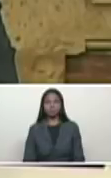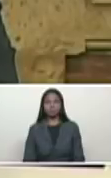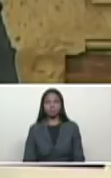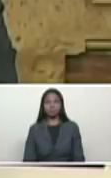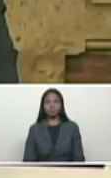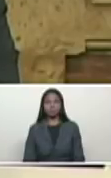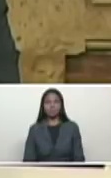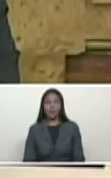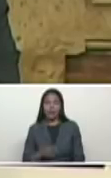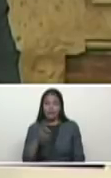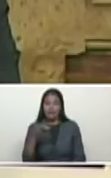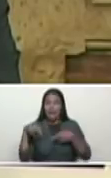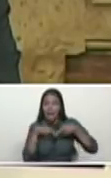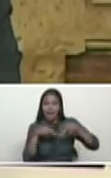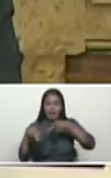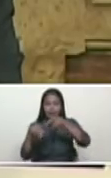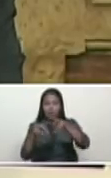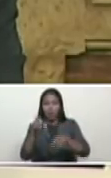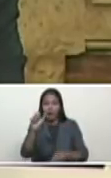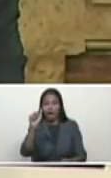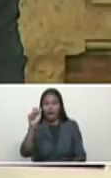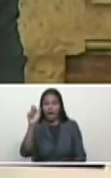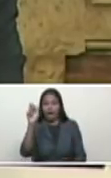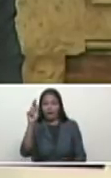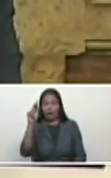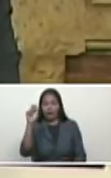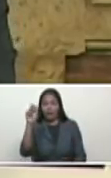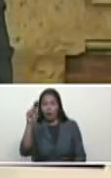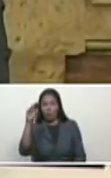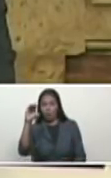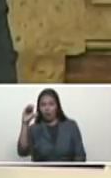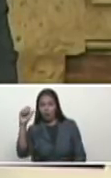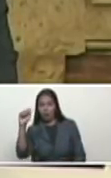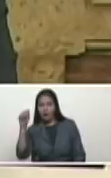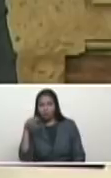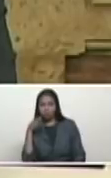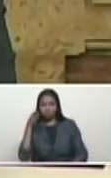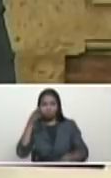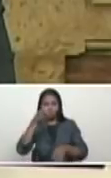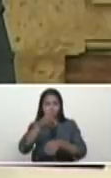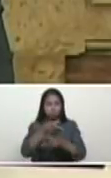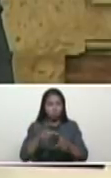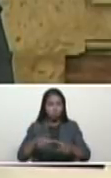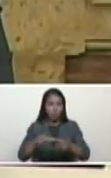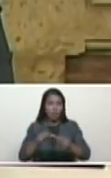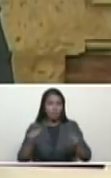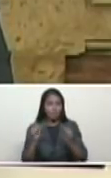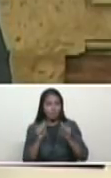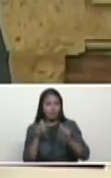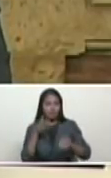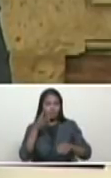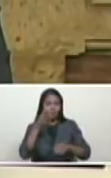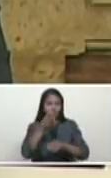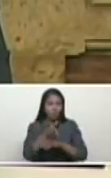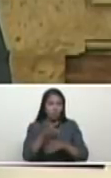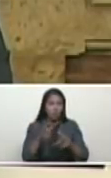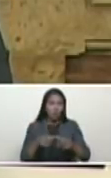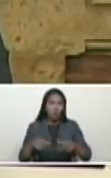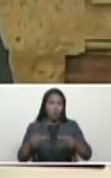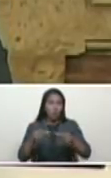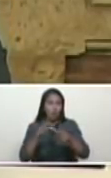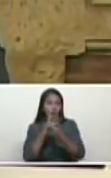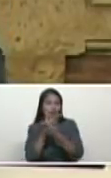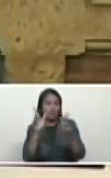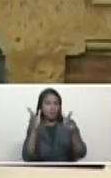parte del libertador simón bolívar rumbo al páramo de pizca rumbo a boyacá rumbo a la